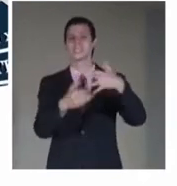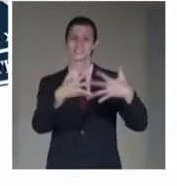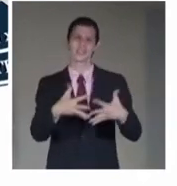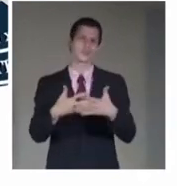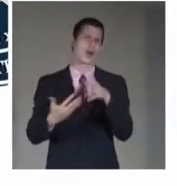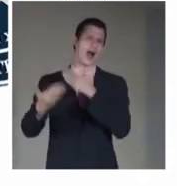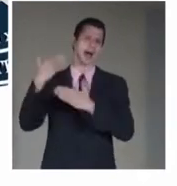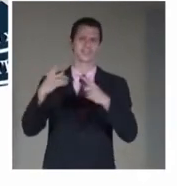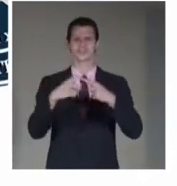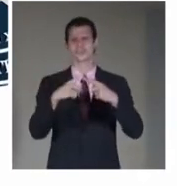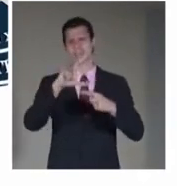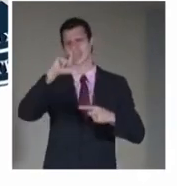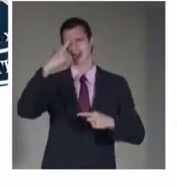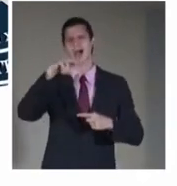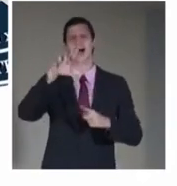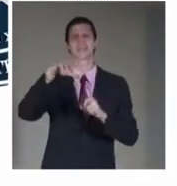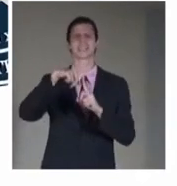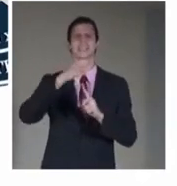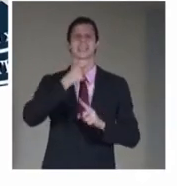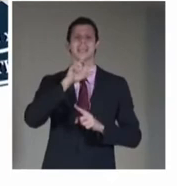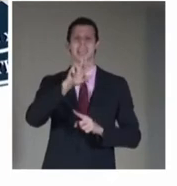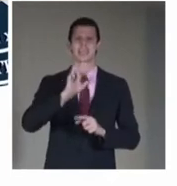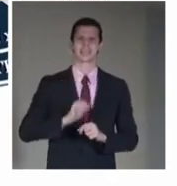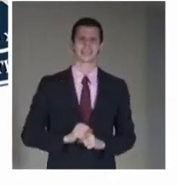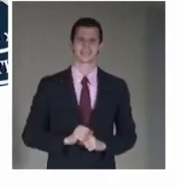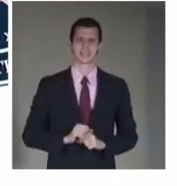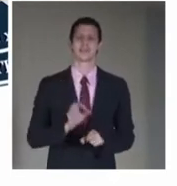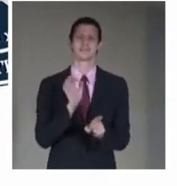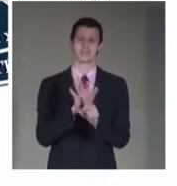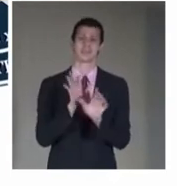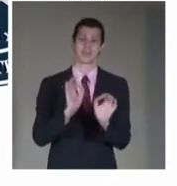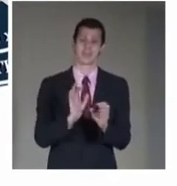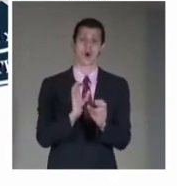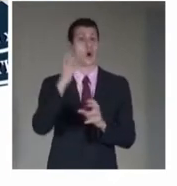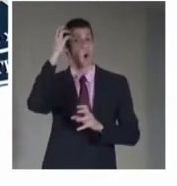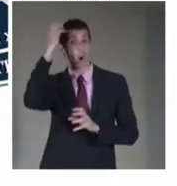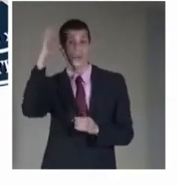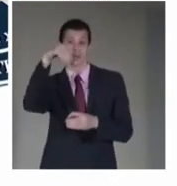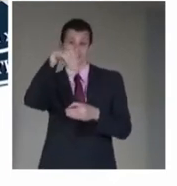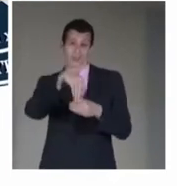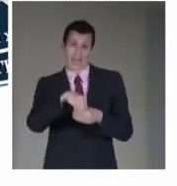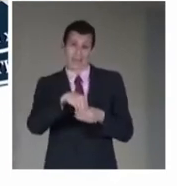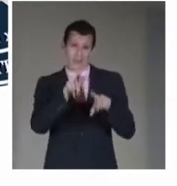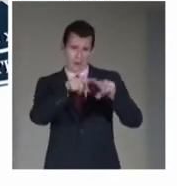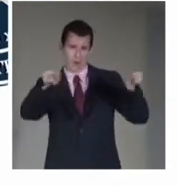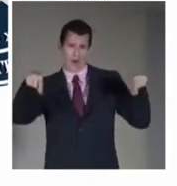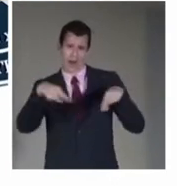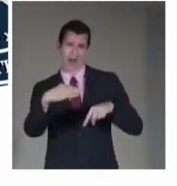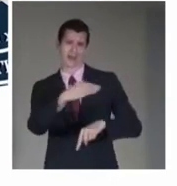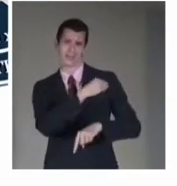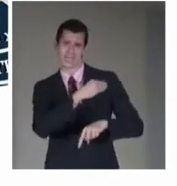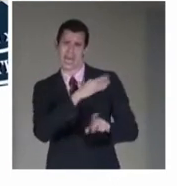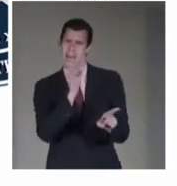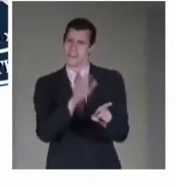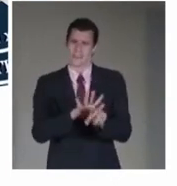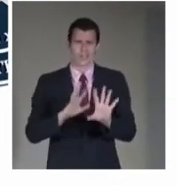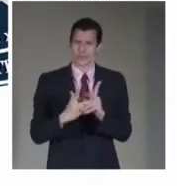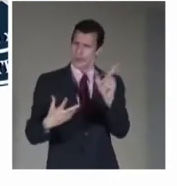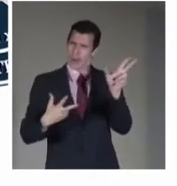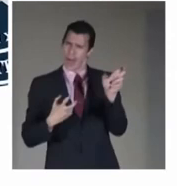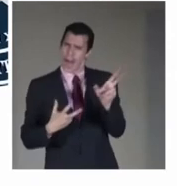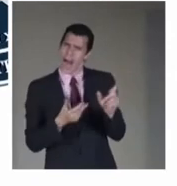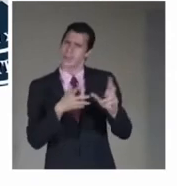empezó a trabajar dentro del pentágono en experimentos en armas y tuvo un